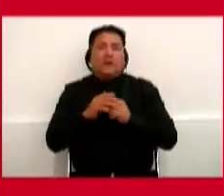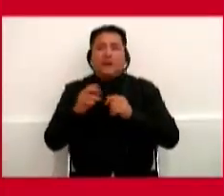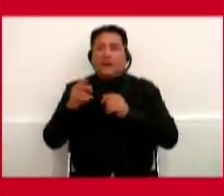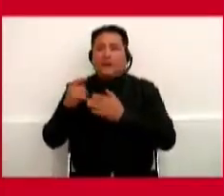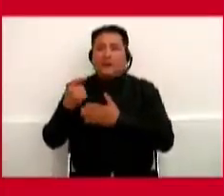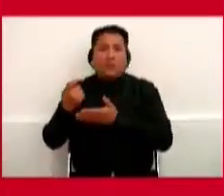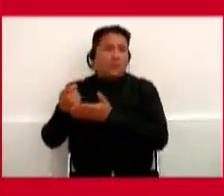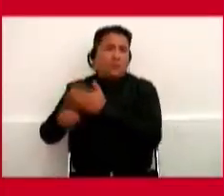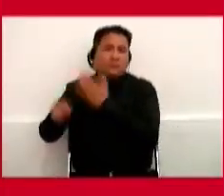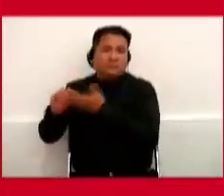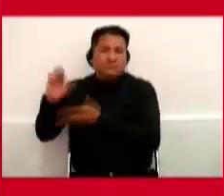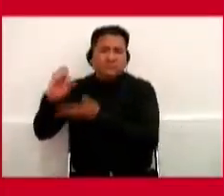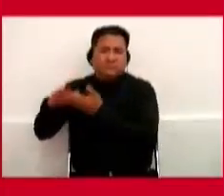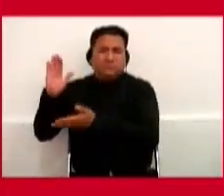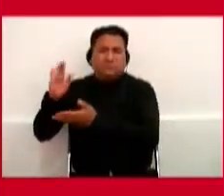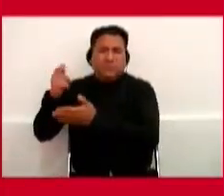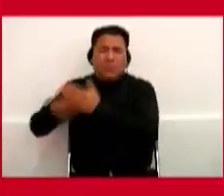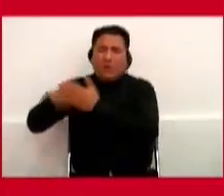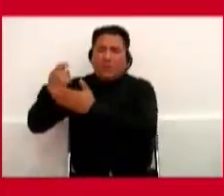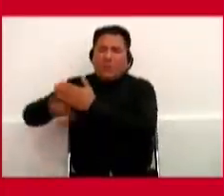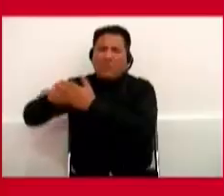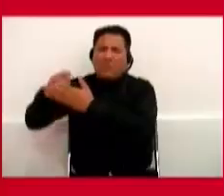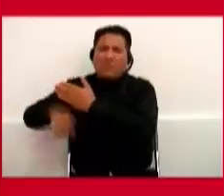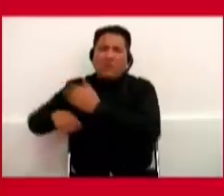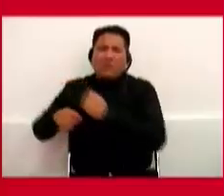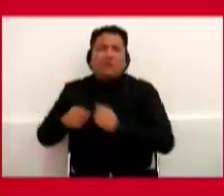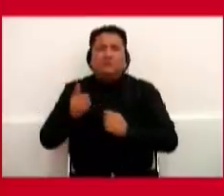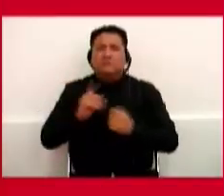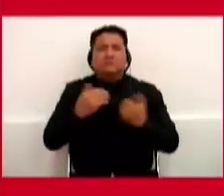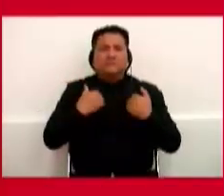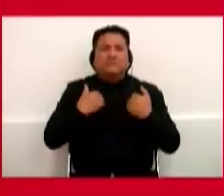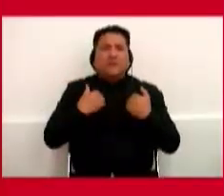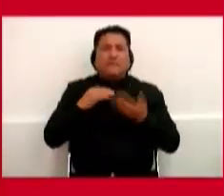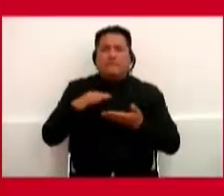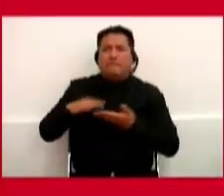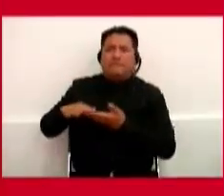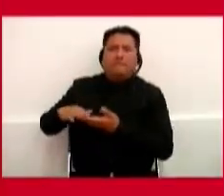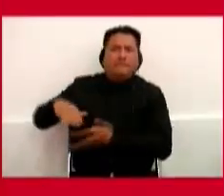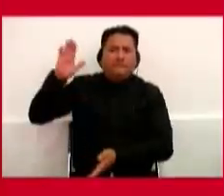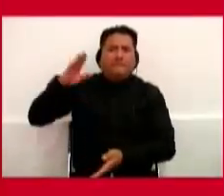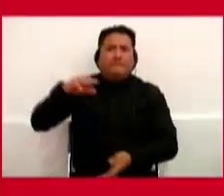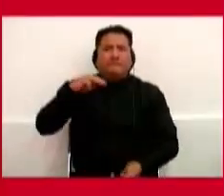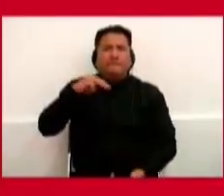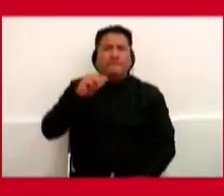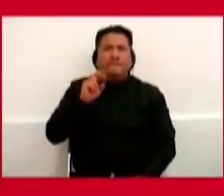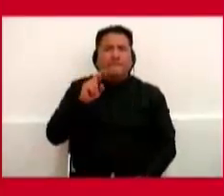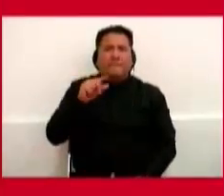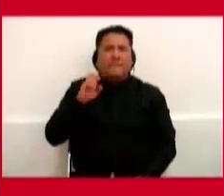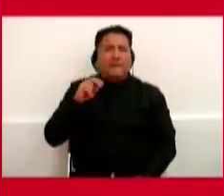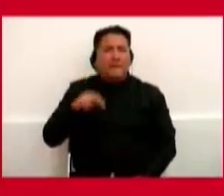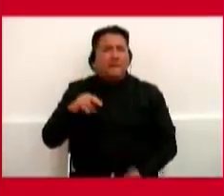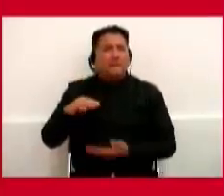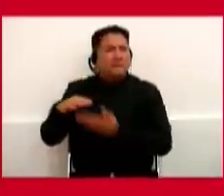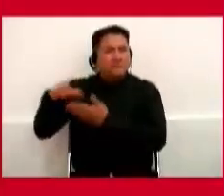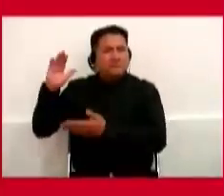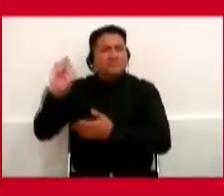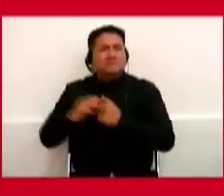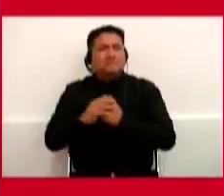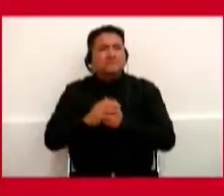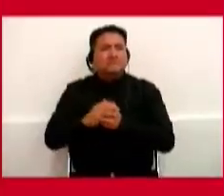mostrado, no tienen un mayor margen, digamos, de valor o no sería, digamos, ideal en la secuencia,